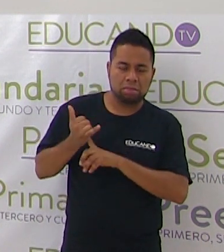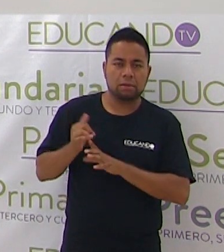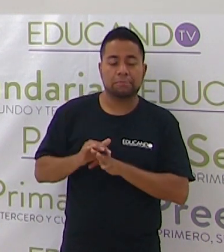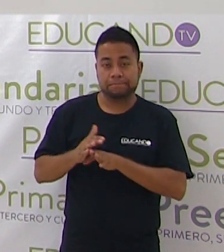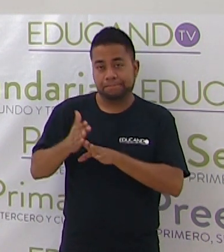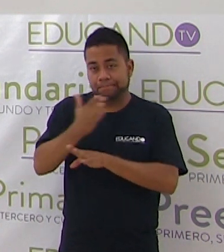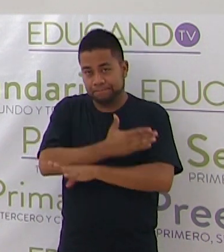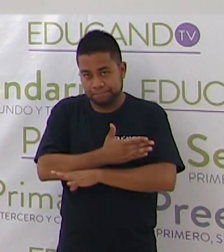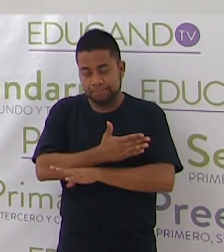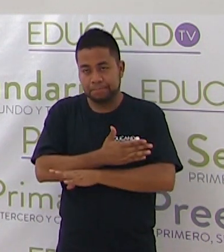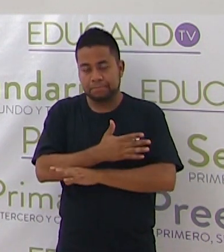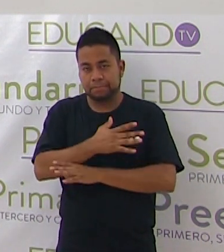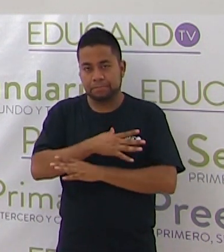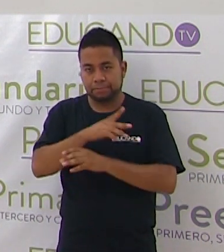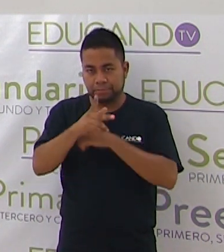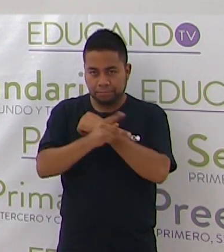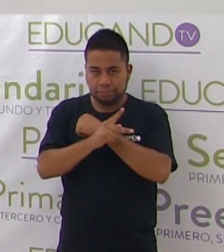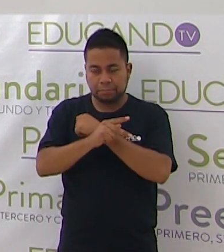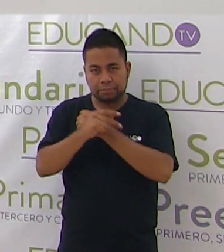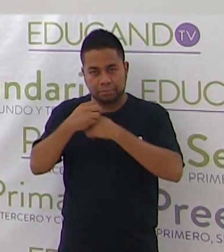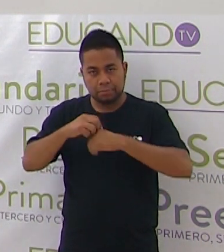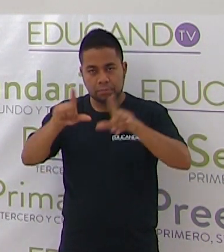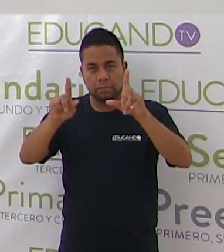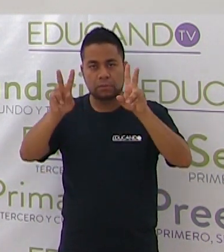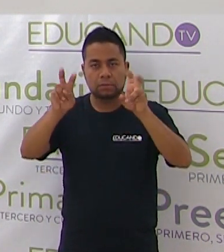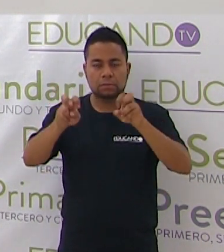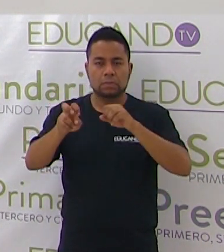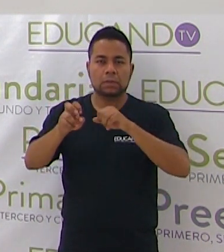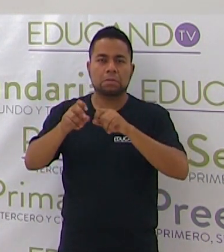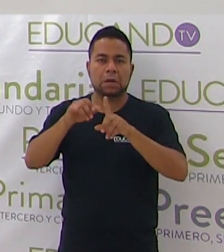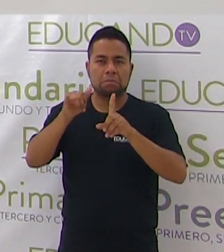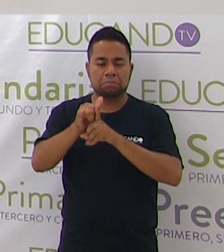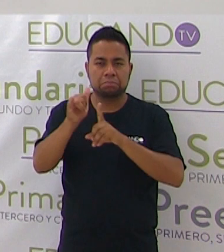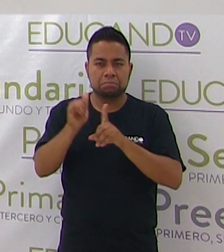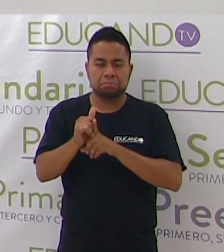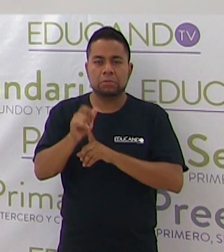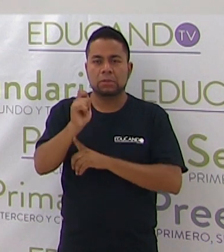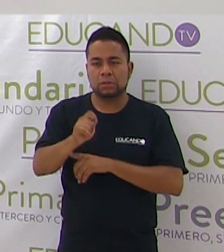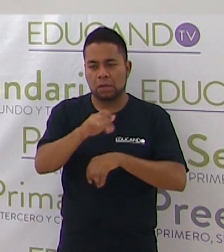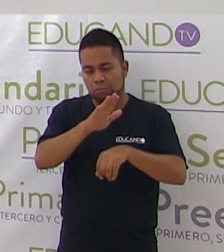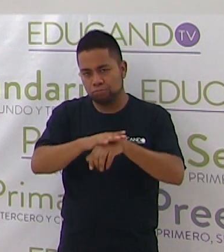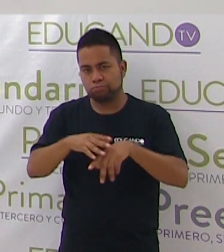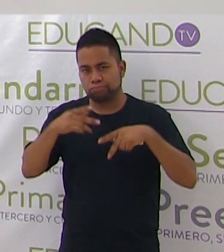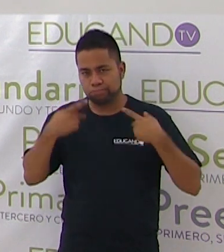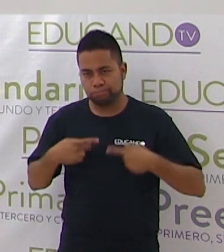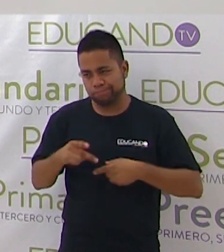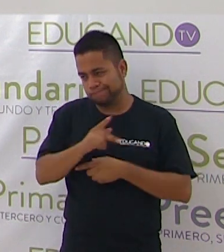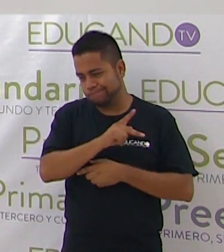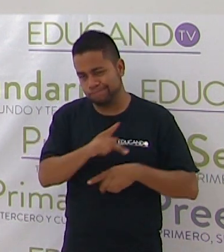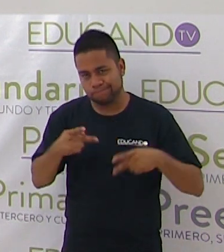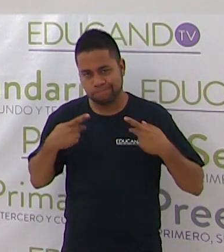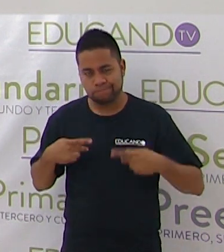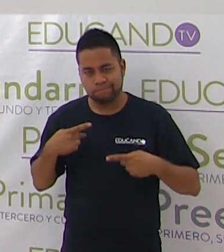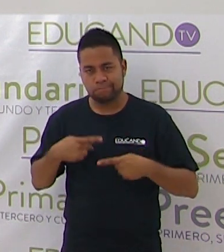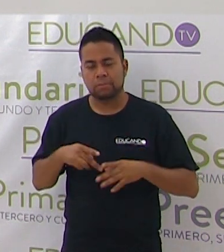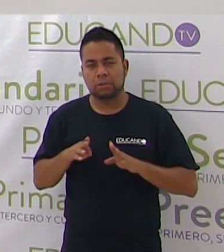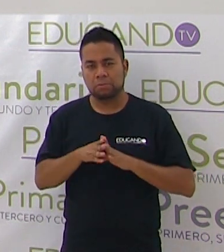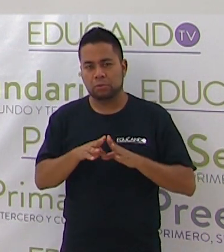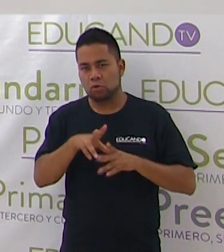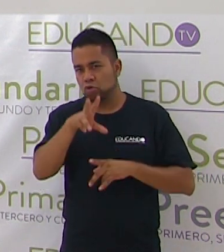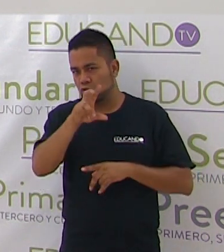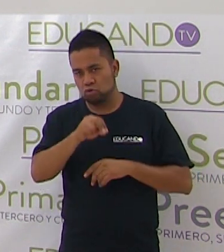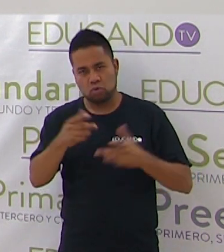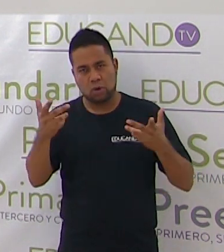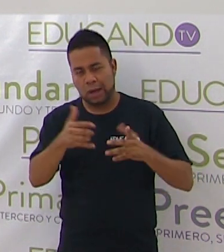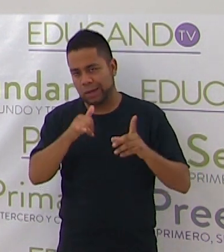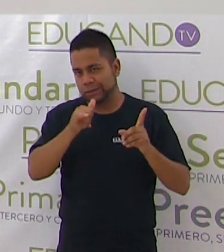Recientemente se transmitió en TV un spot sobre el bullying, en el cual se invitó a la sociedad en general a evitar esta situación